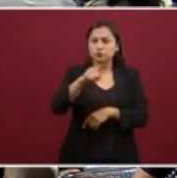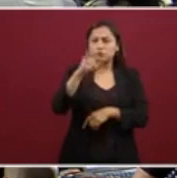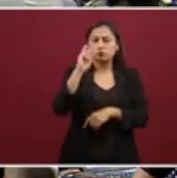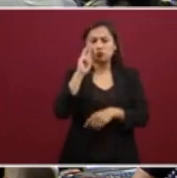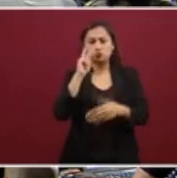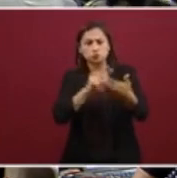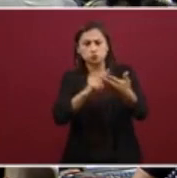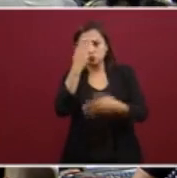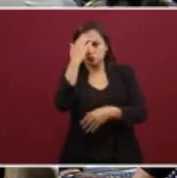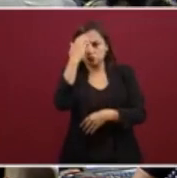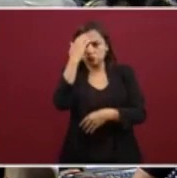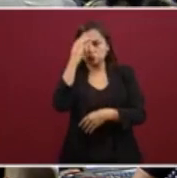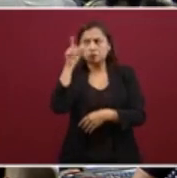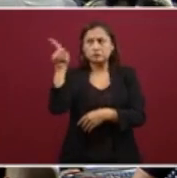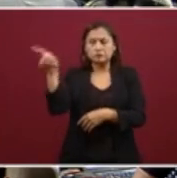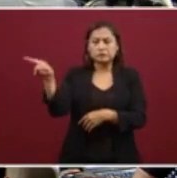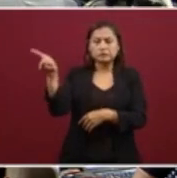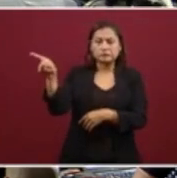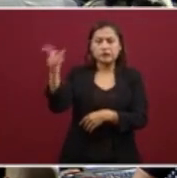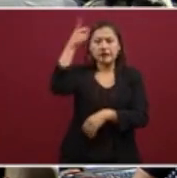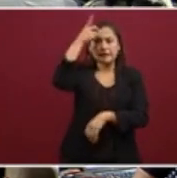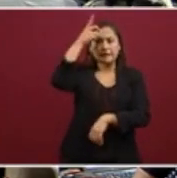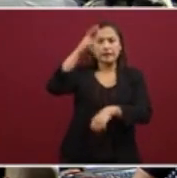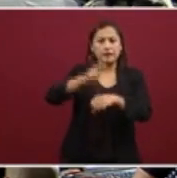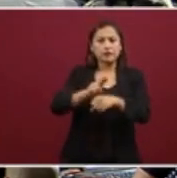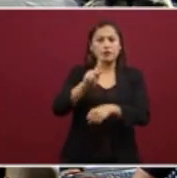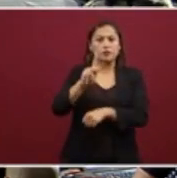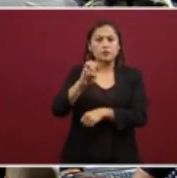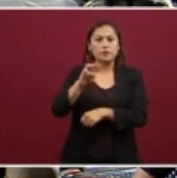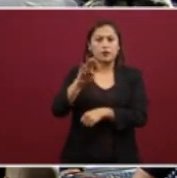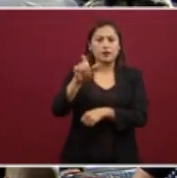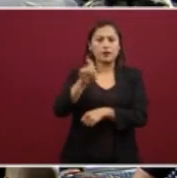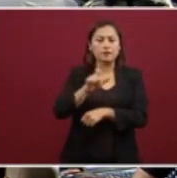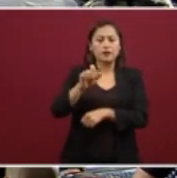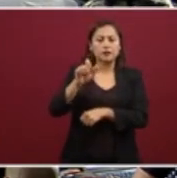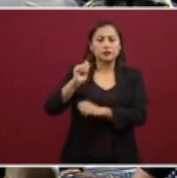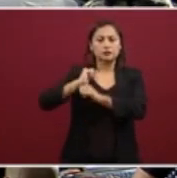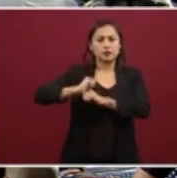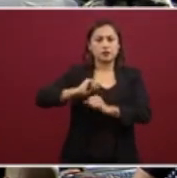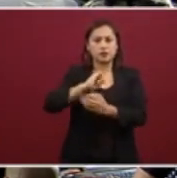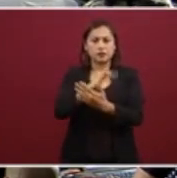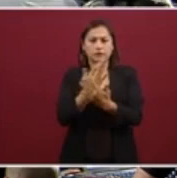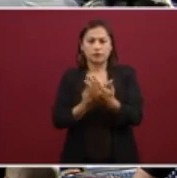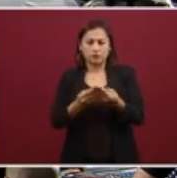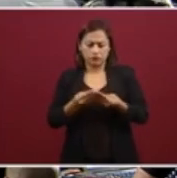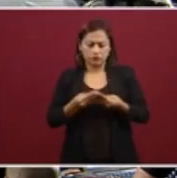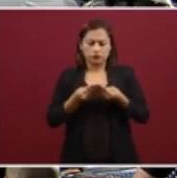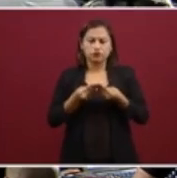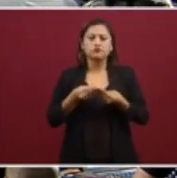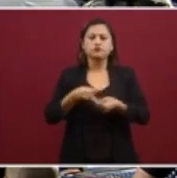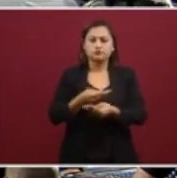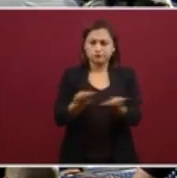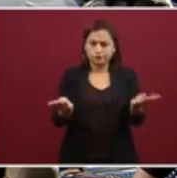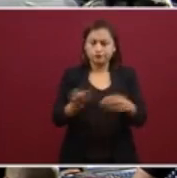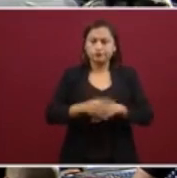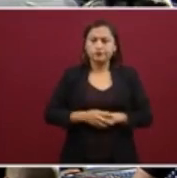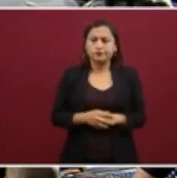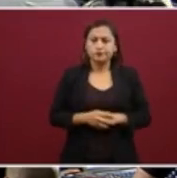Pemex sobre este aspecto. Por eso, además de que yo tengo